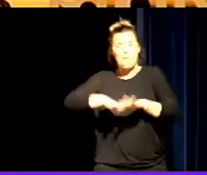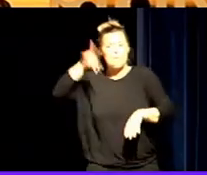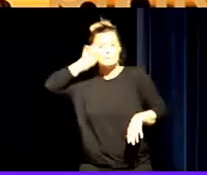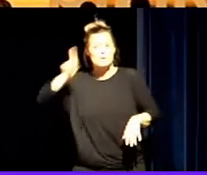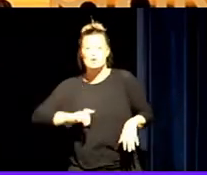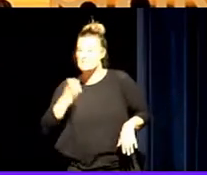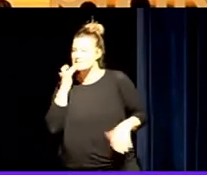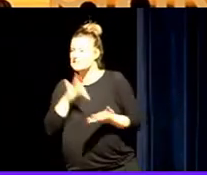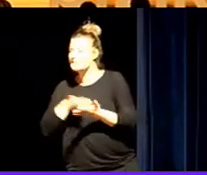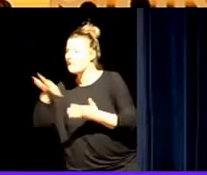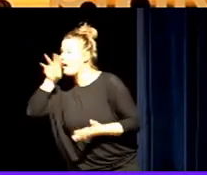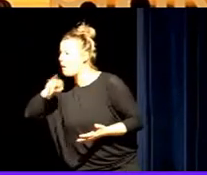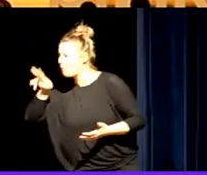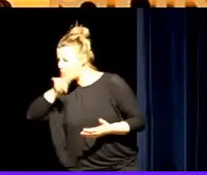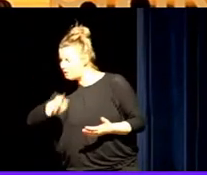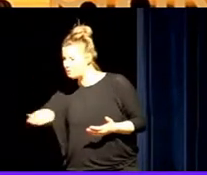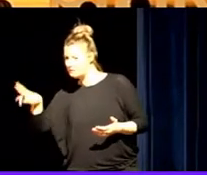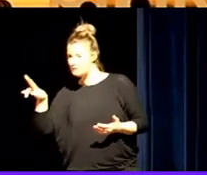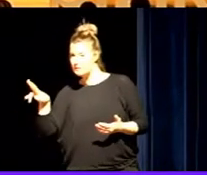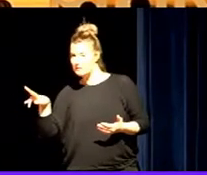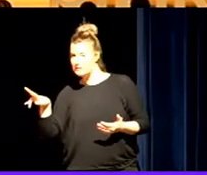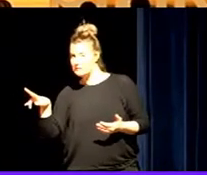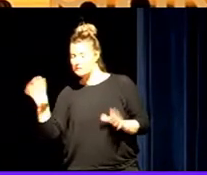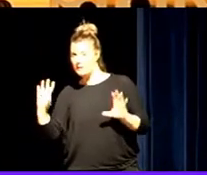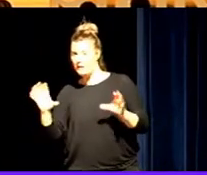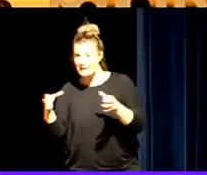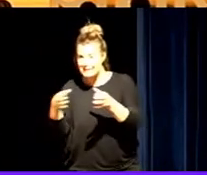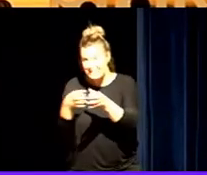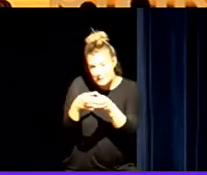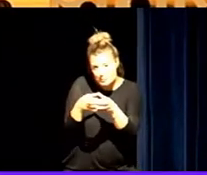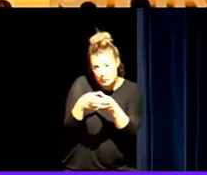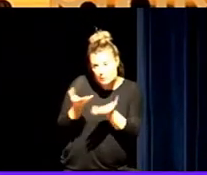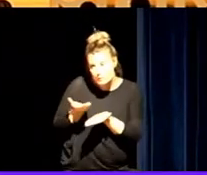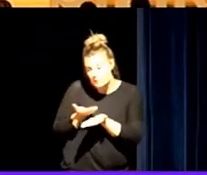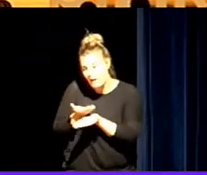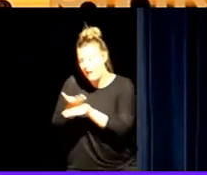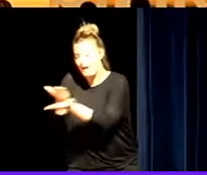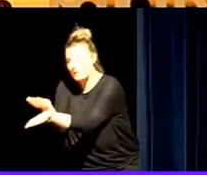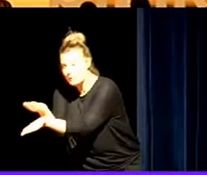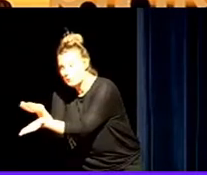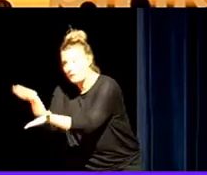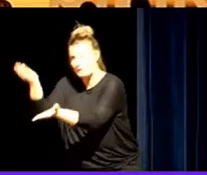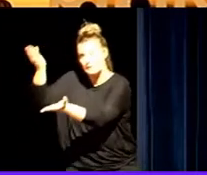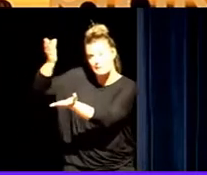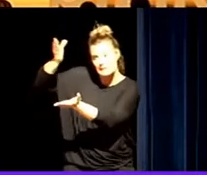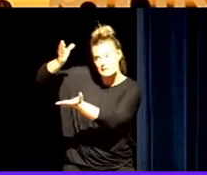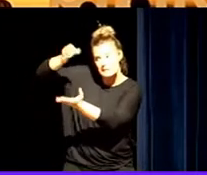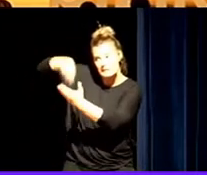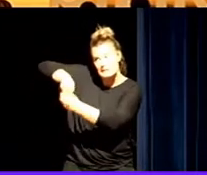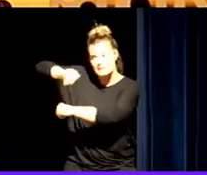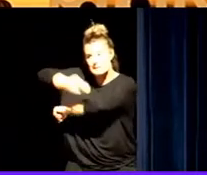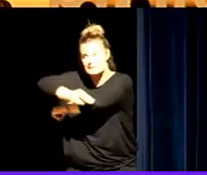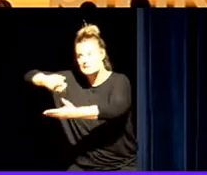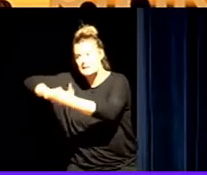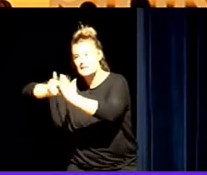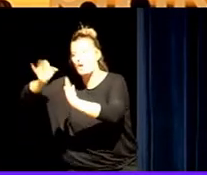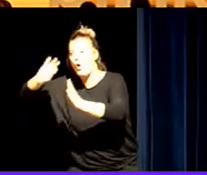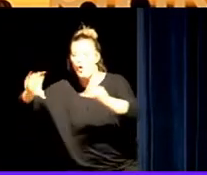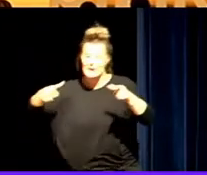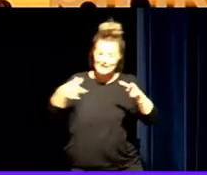estaba hablando de los equipos que ayudan dentro de estas estrategias o del